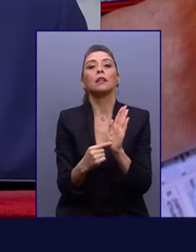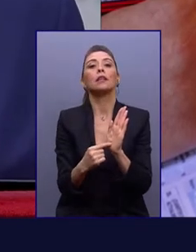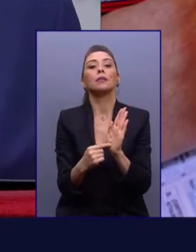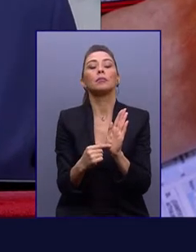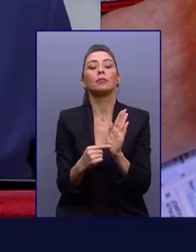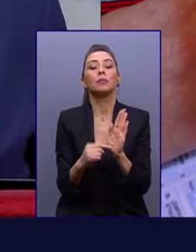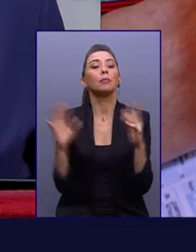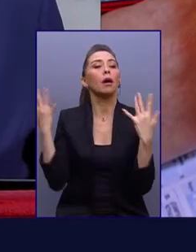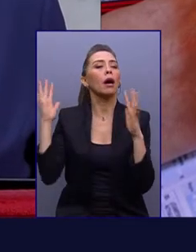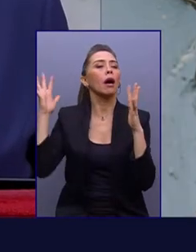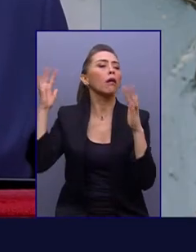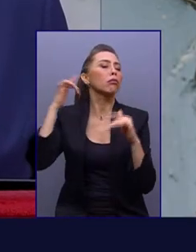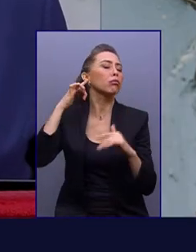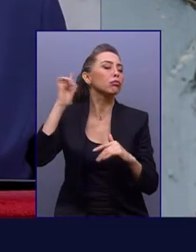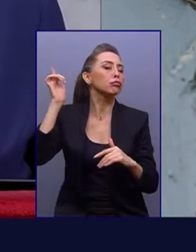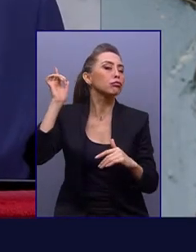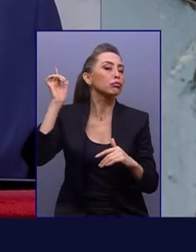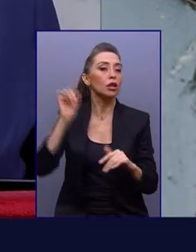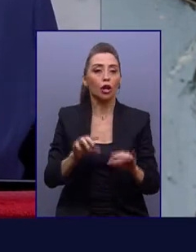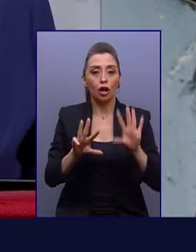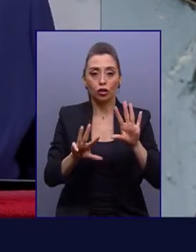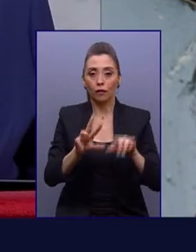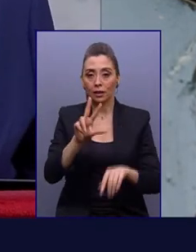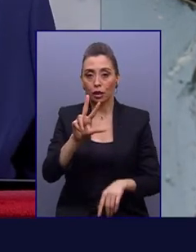abarcó al